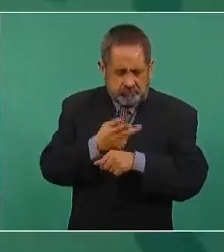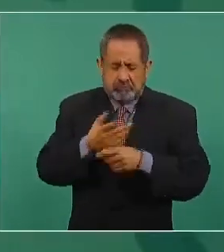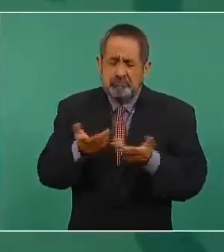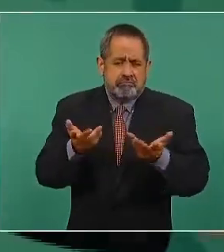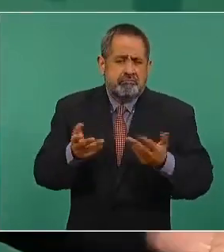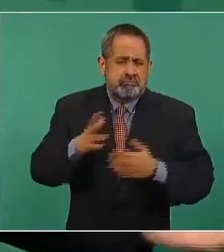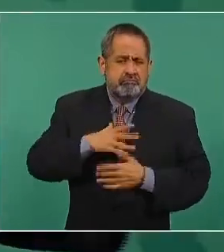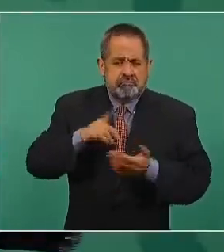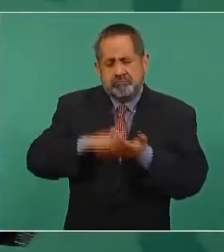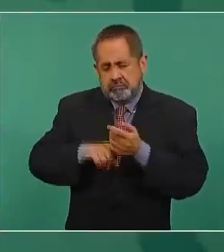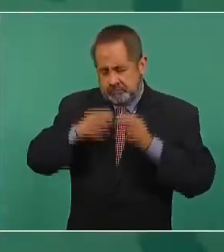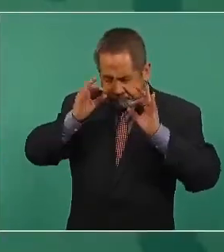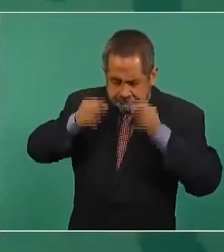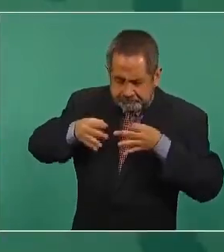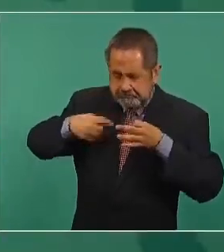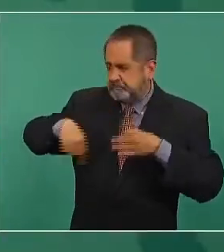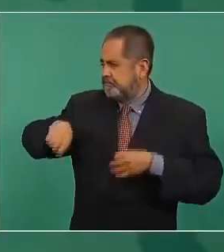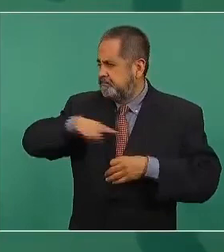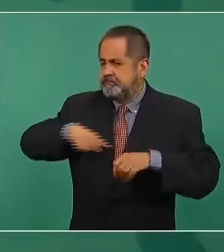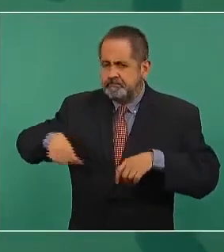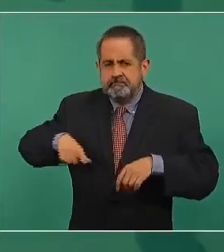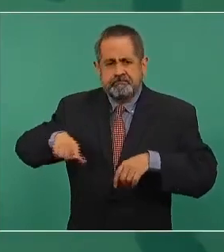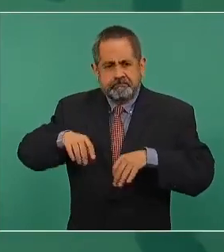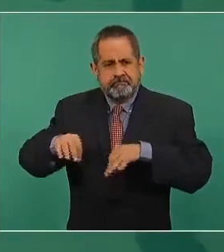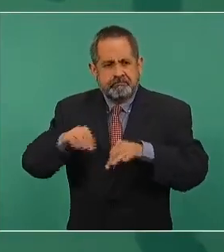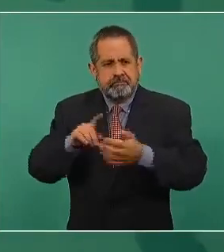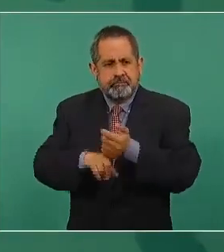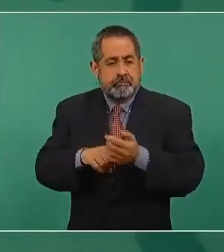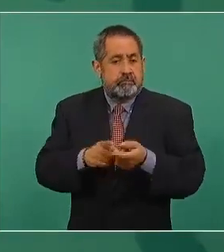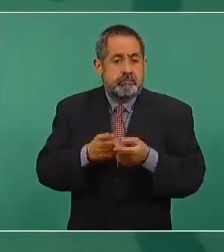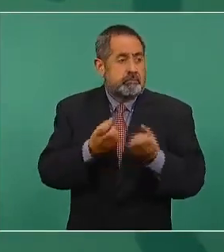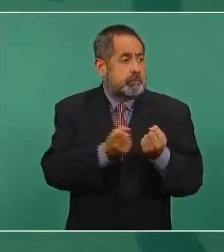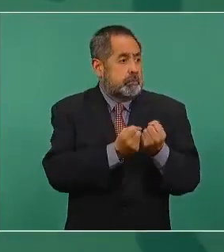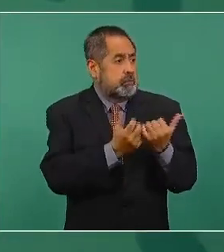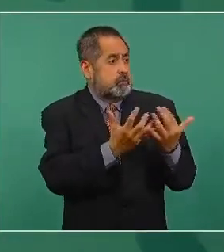sí la hago, pero tengo tantos críticos